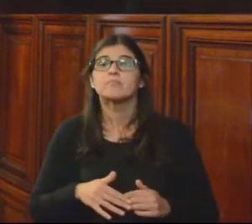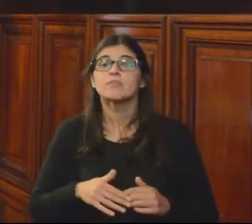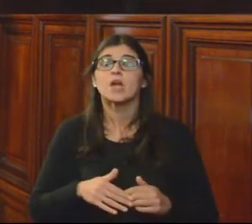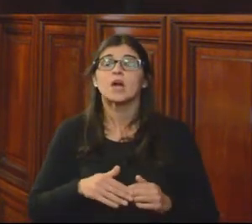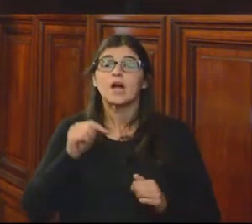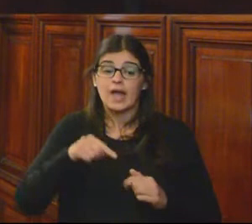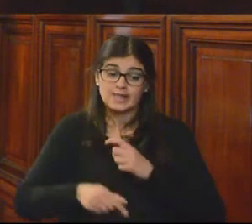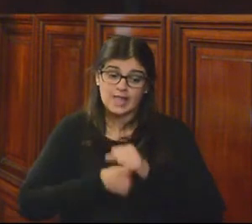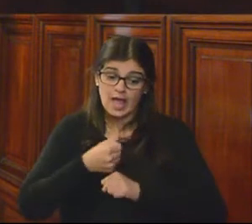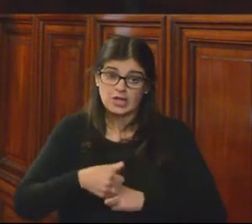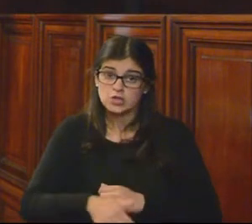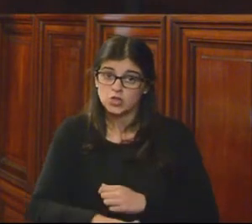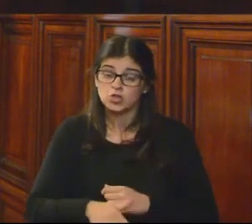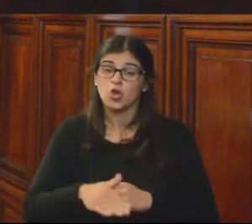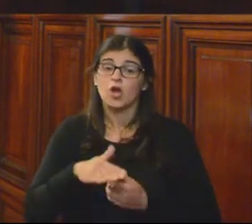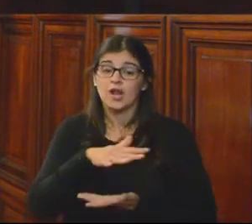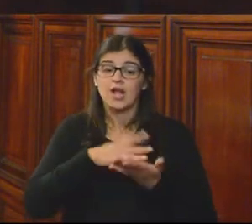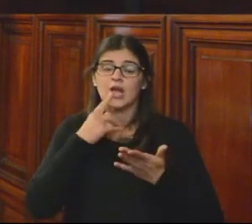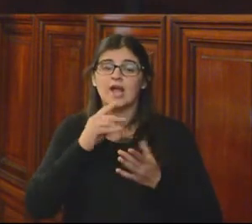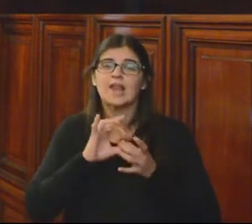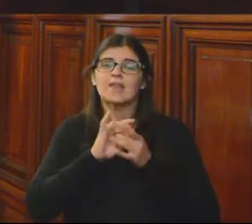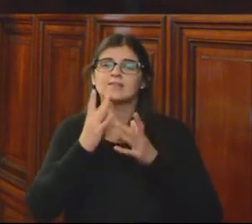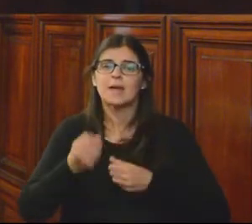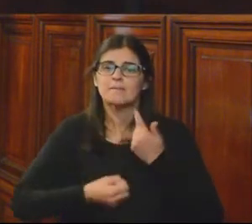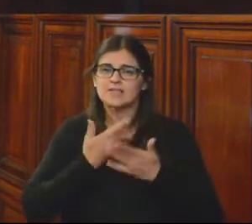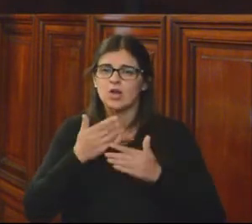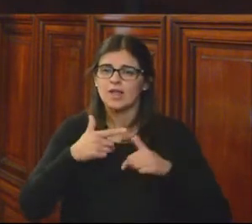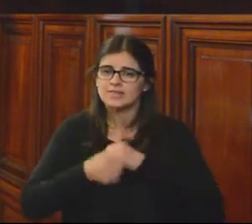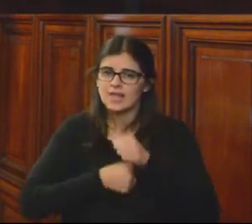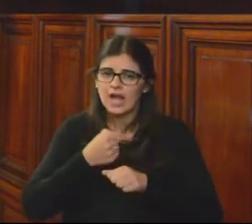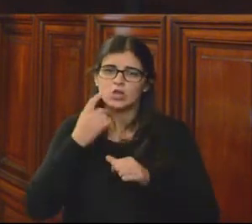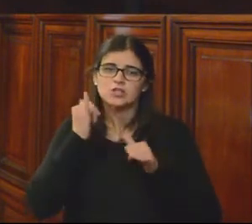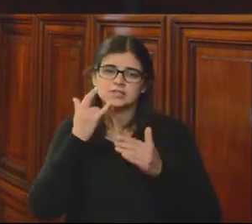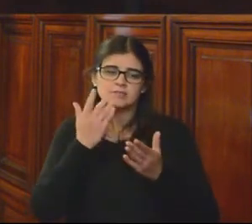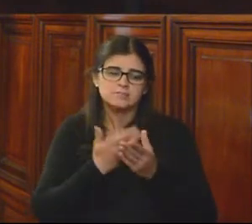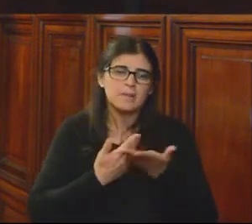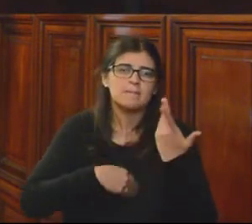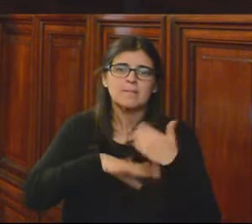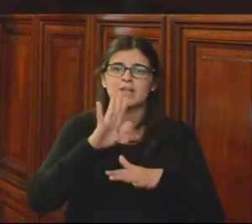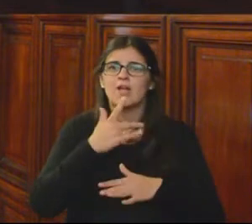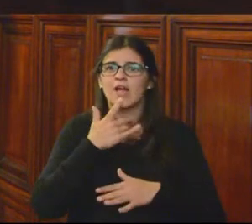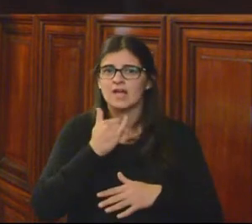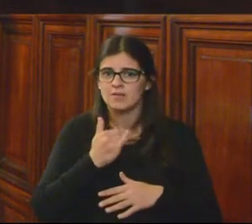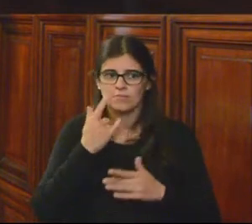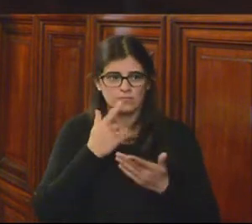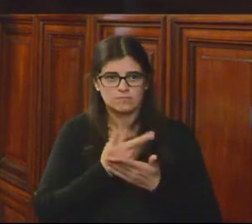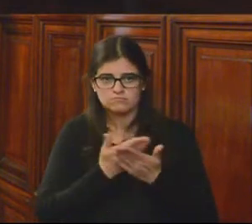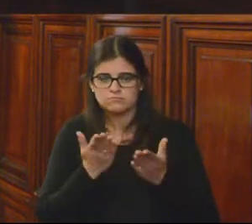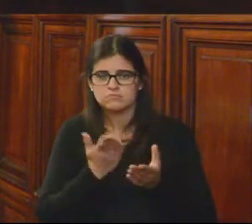Básicamente este año, en el ámbito de la libertad de expresión, es el año en el que nosotros hemos documentado el mayor número de casos